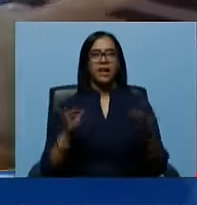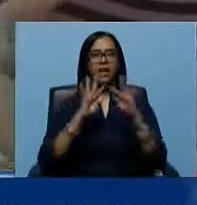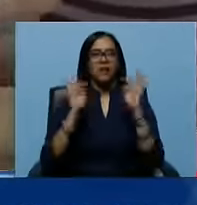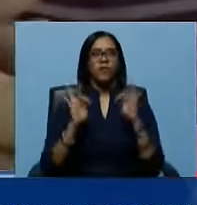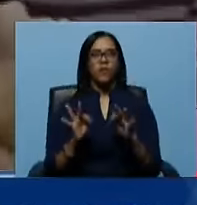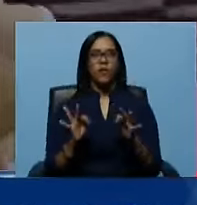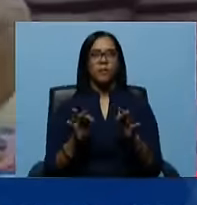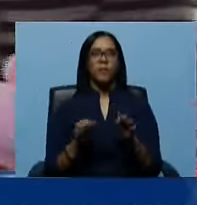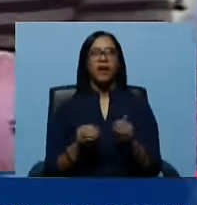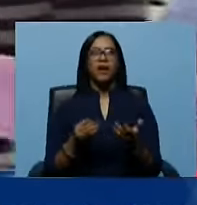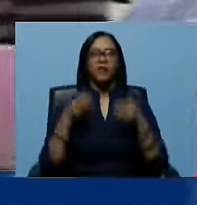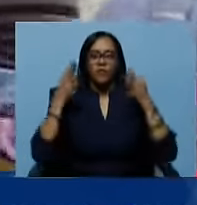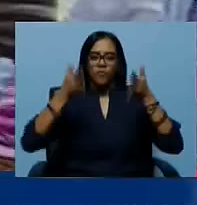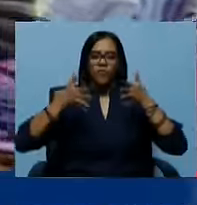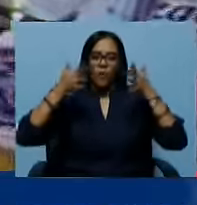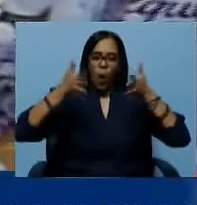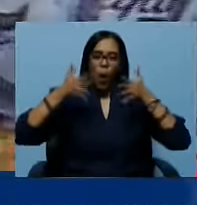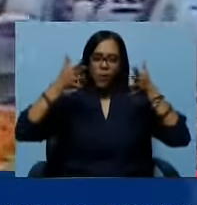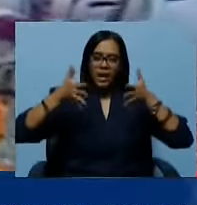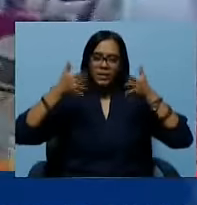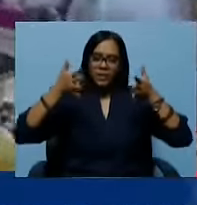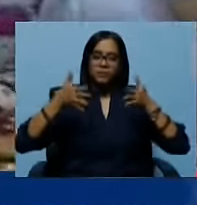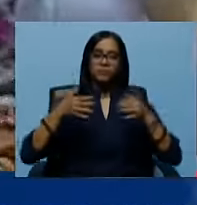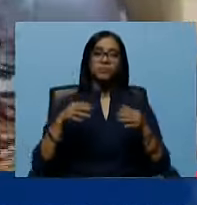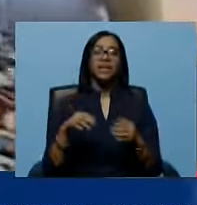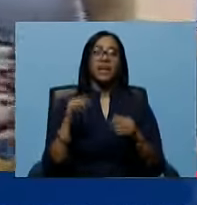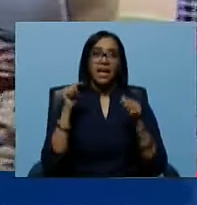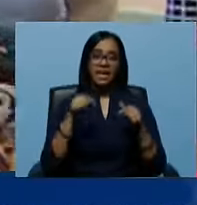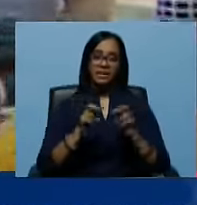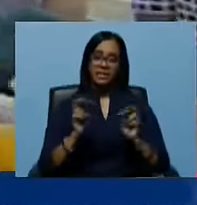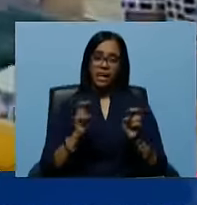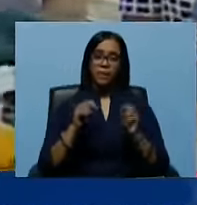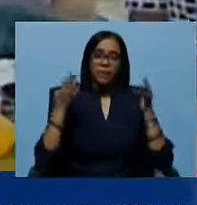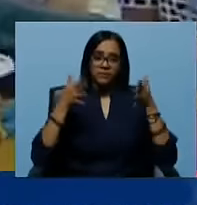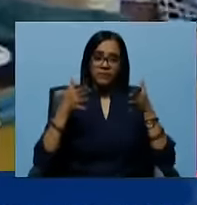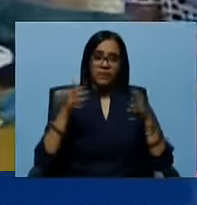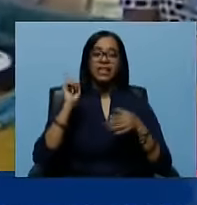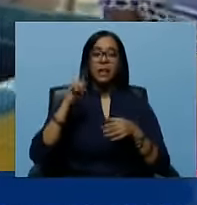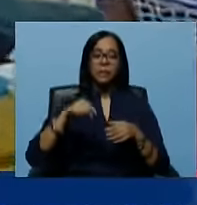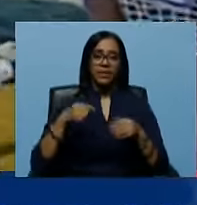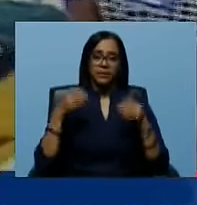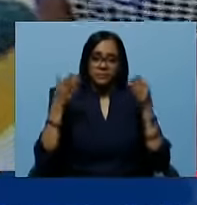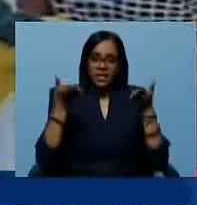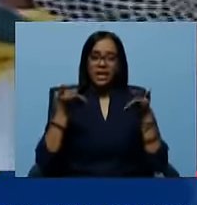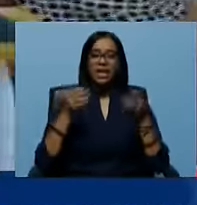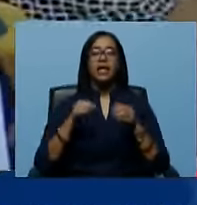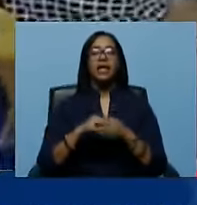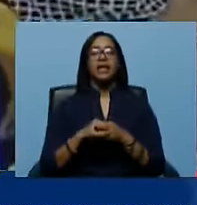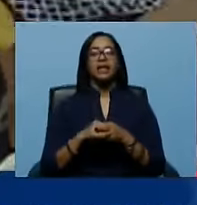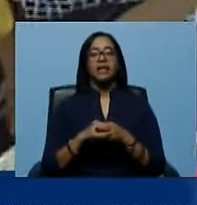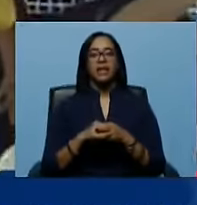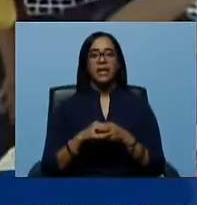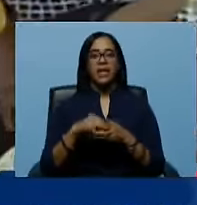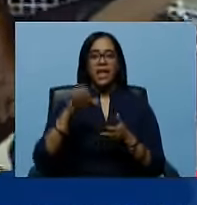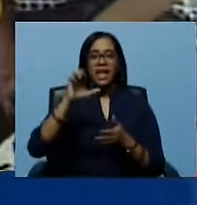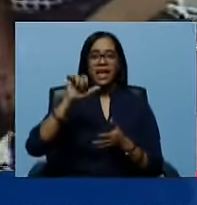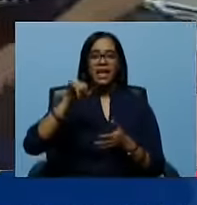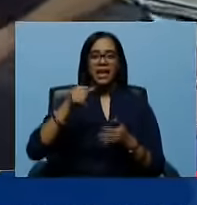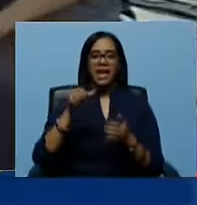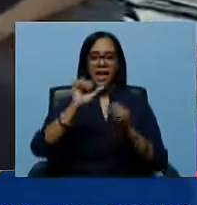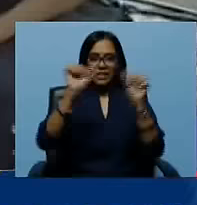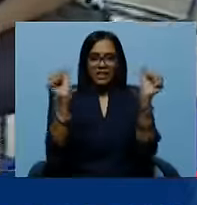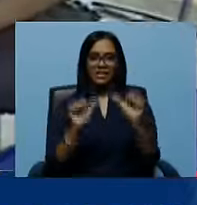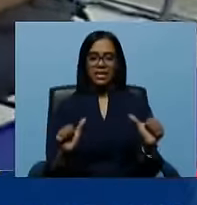formativo. El eje formativo y, por supuesto, el eje artesanal. ¿Qué? Bueno, presidente,